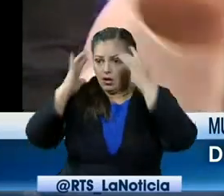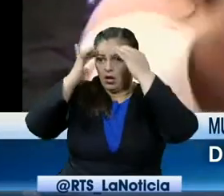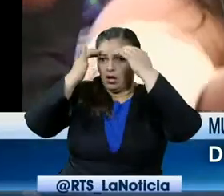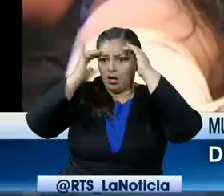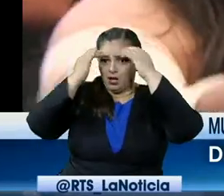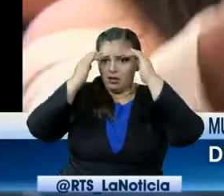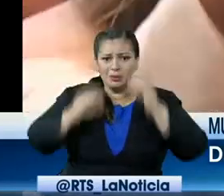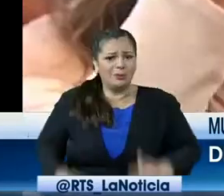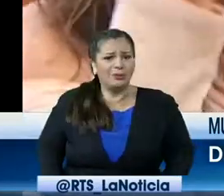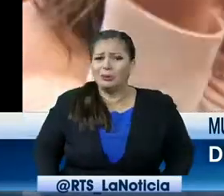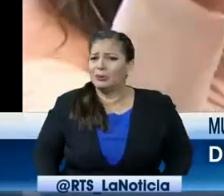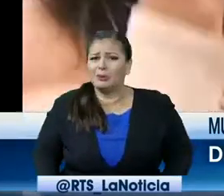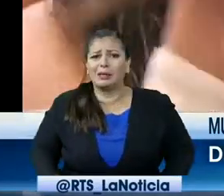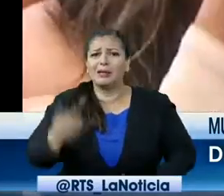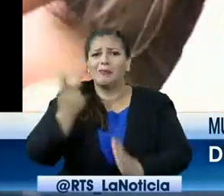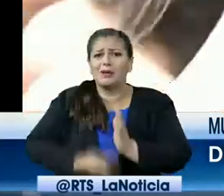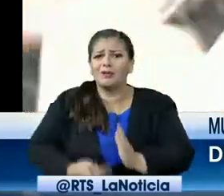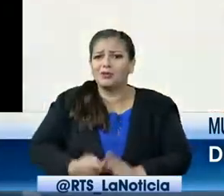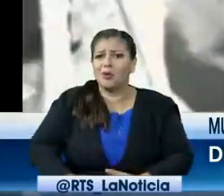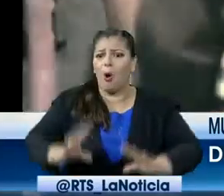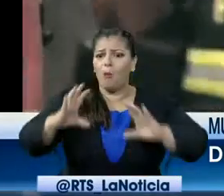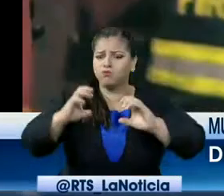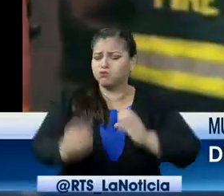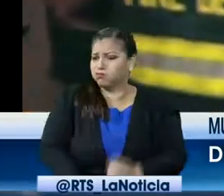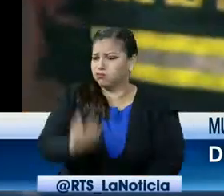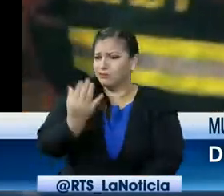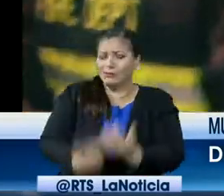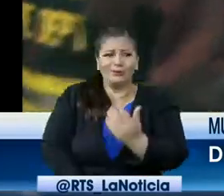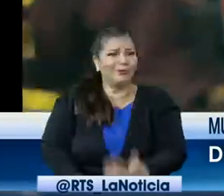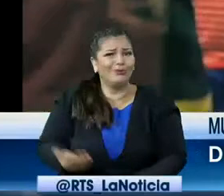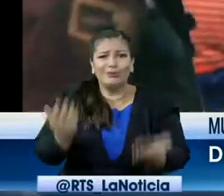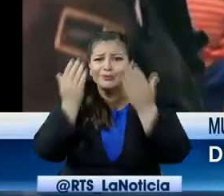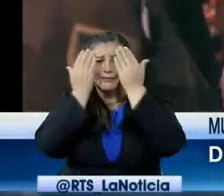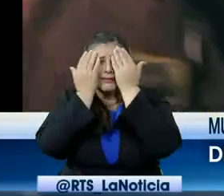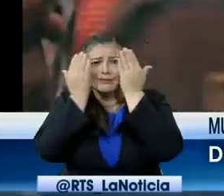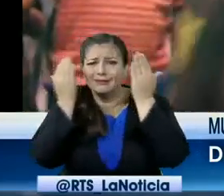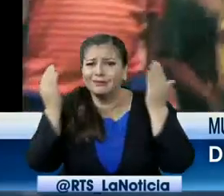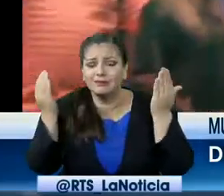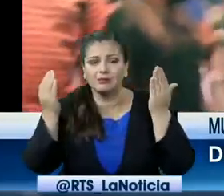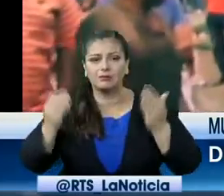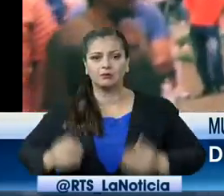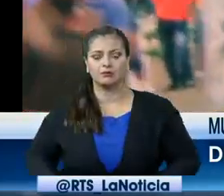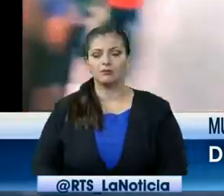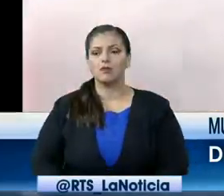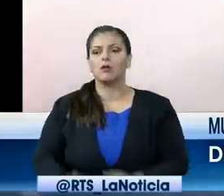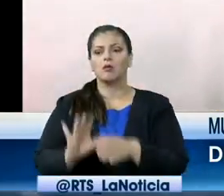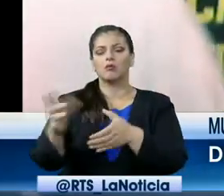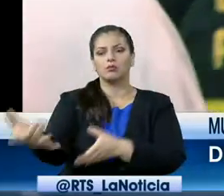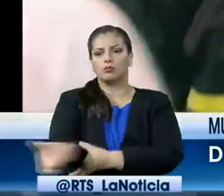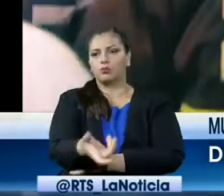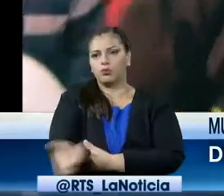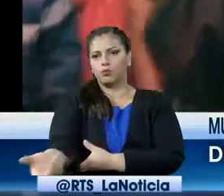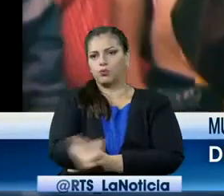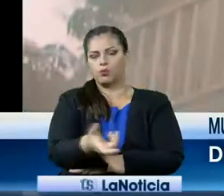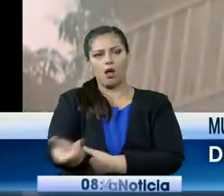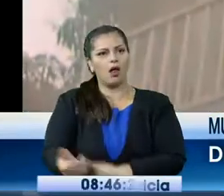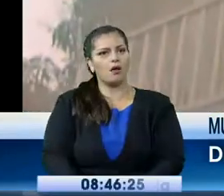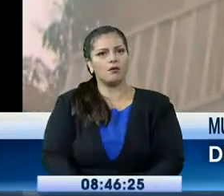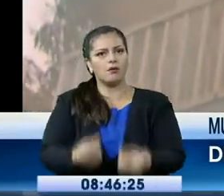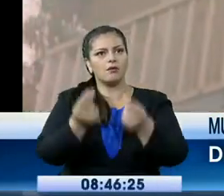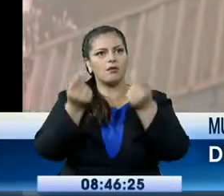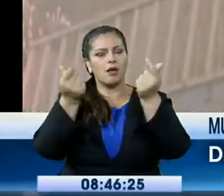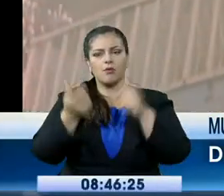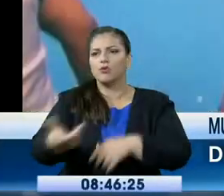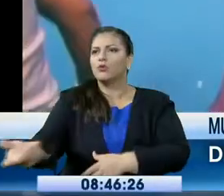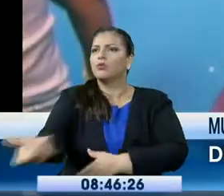cómo se prendió el colchón, no sé. Elementos del Cuerpo de Bomberos llegaron apenas se atizó el flagelo. Había